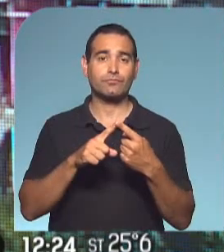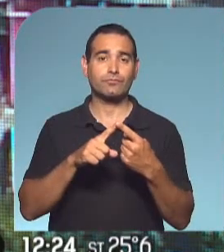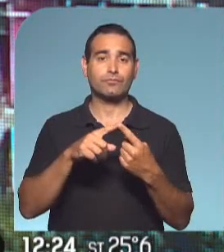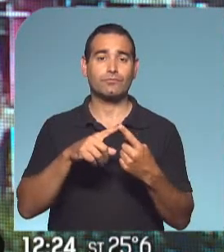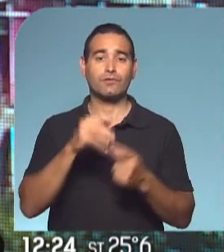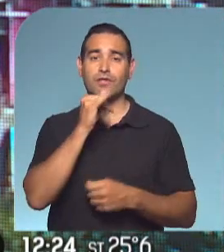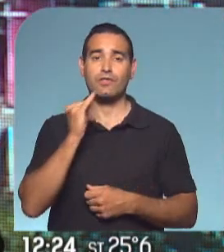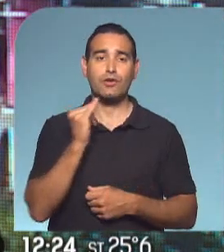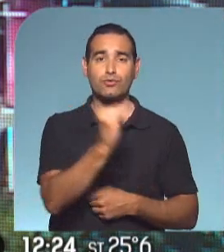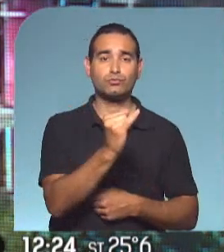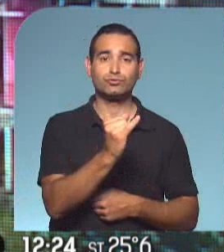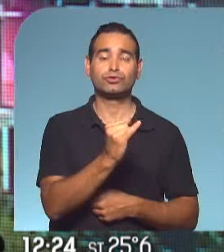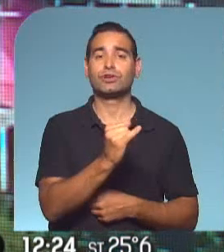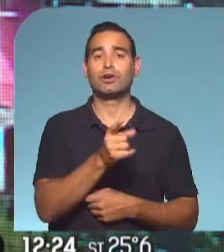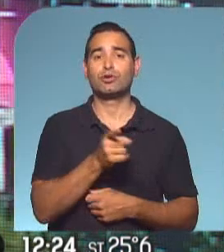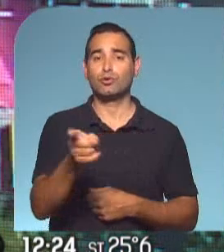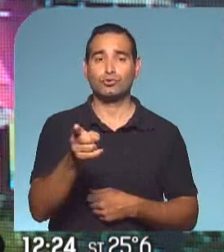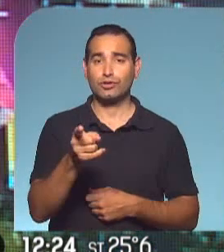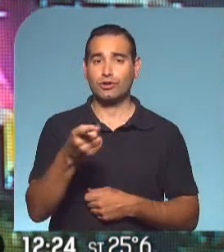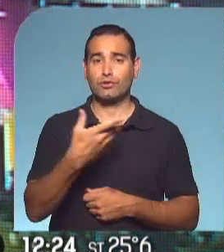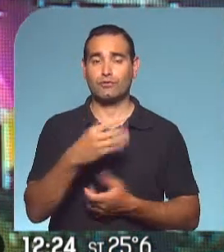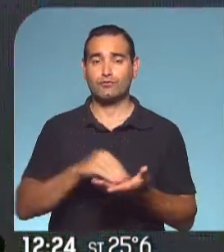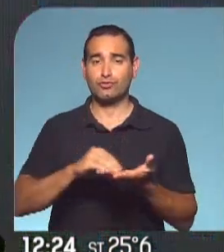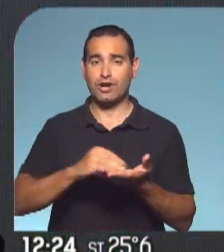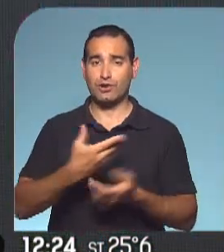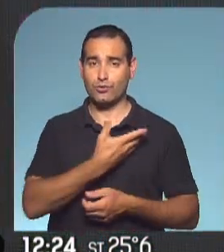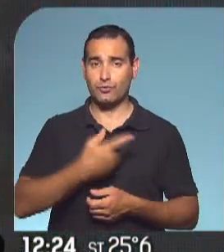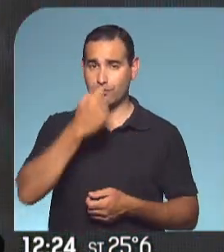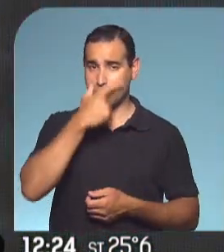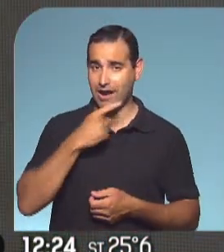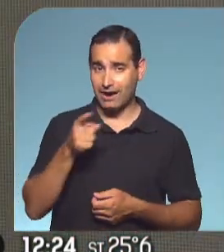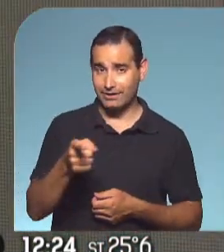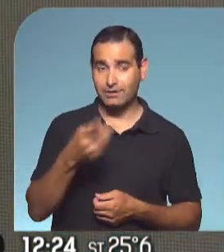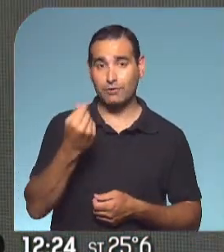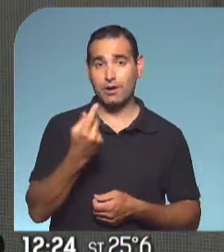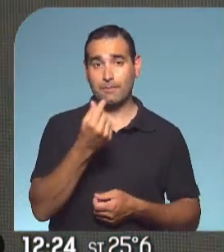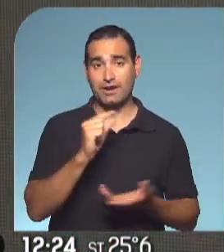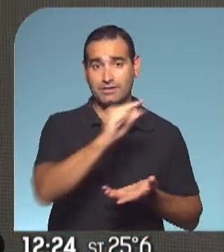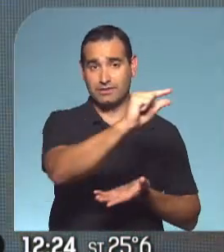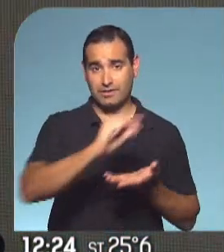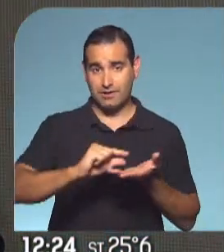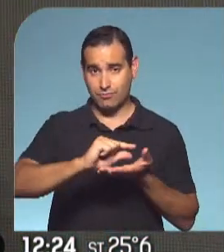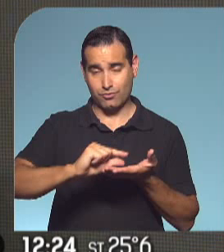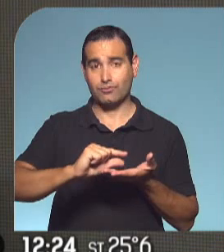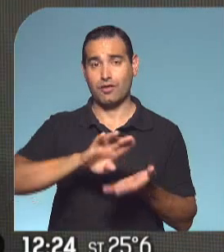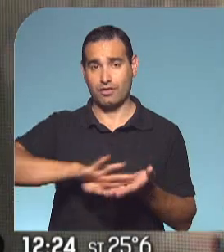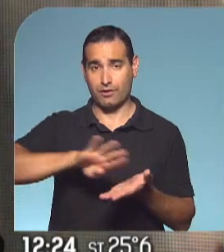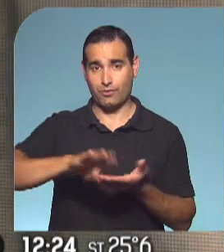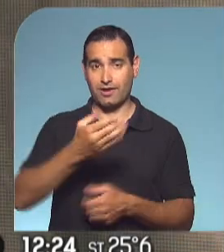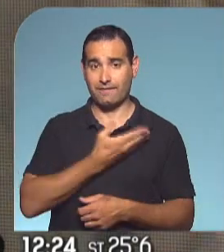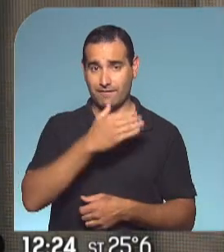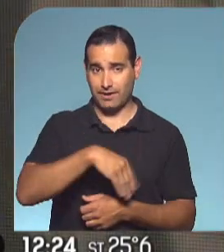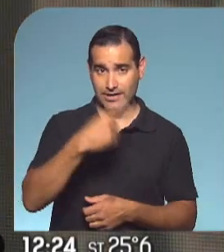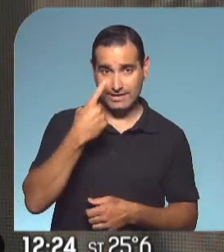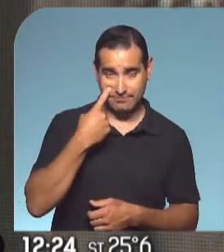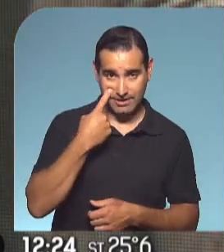denuncia contra funcionarios del Gobierno Nacional de la gestión de Mauricio Macri por Exacto. el préstamo, el crédito que se tomó con el Fondo Monetario